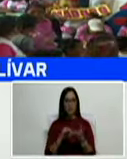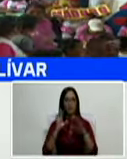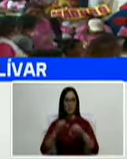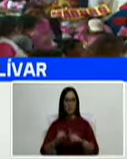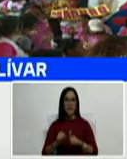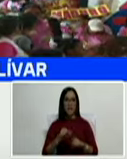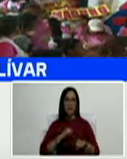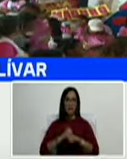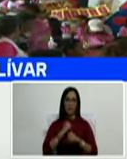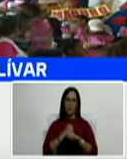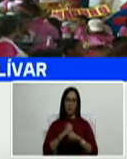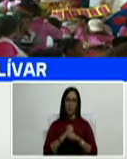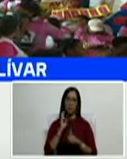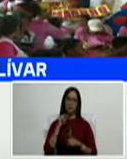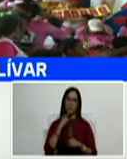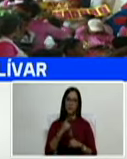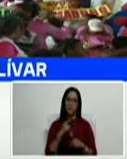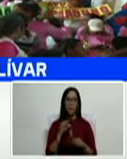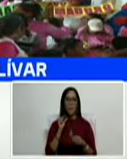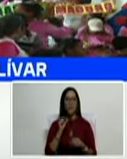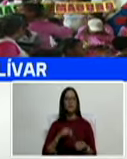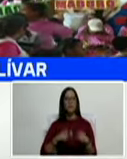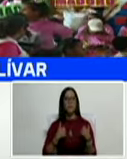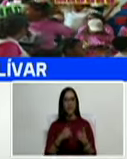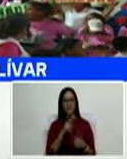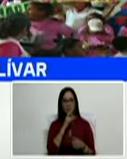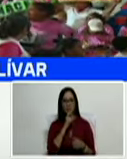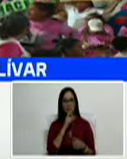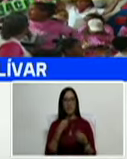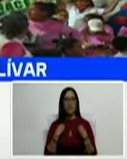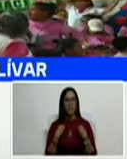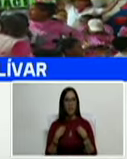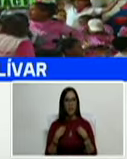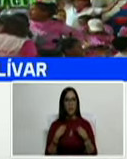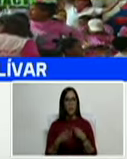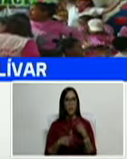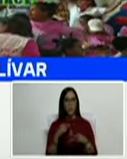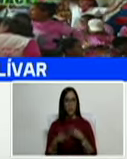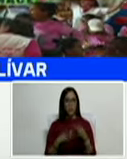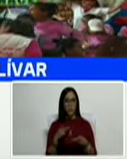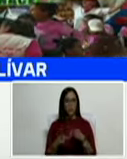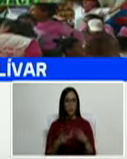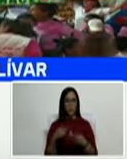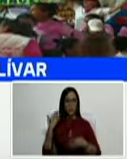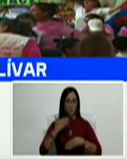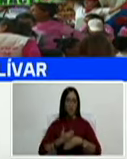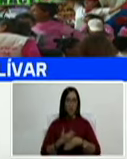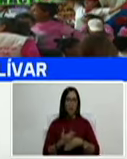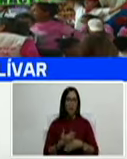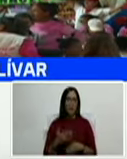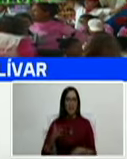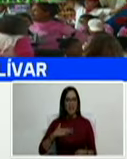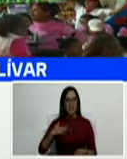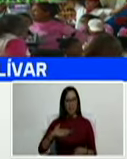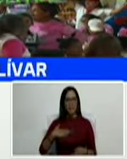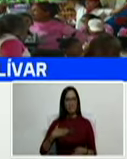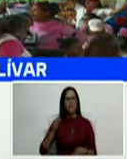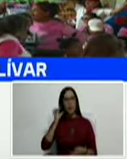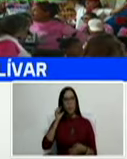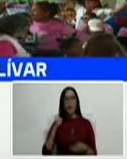usted decía, los momentos más duros que hemos vivido producto del bloqueo criminal, el pecho de las mujeres estuvo